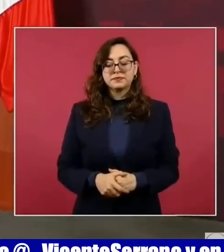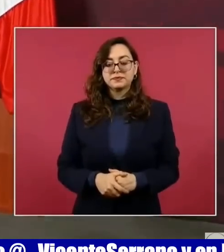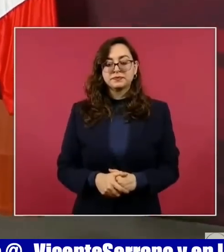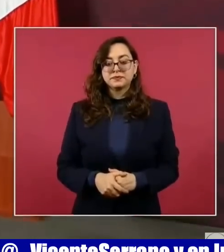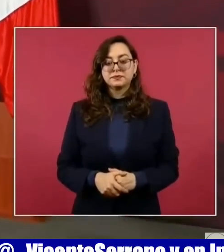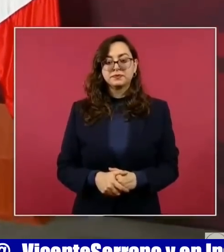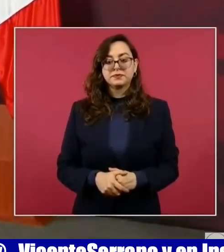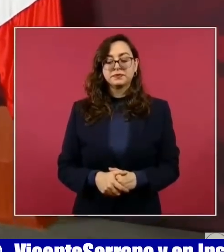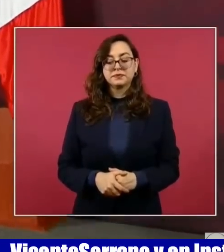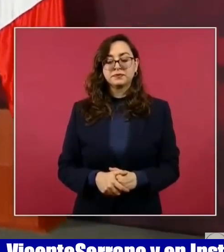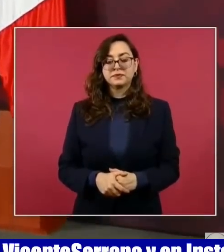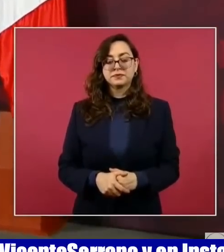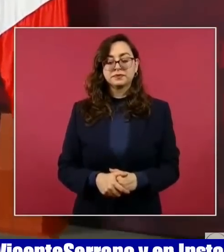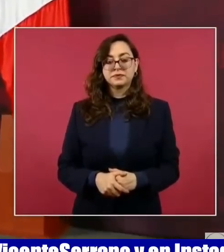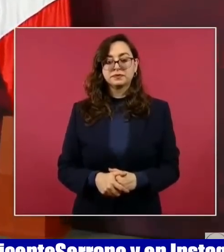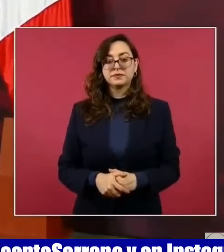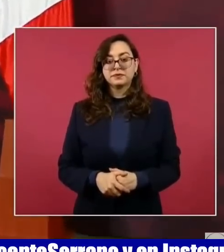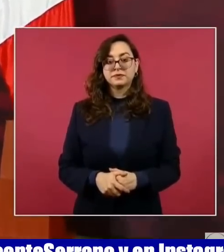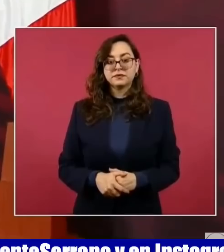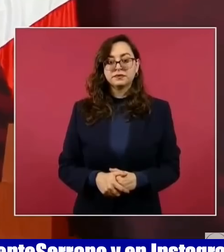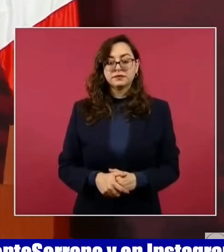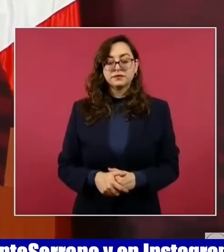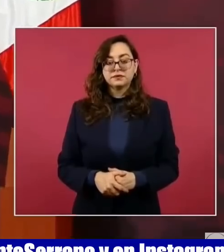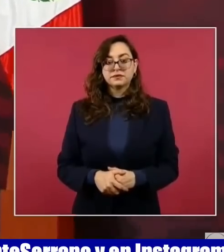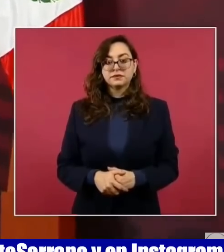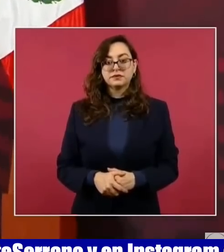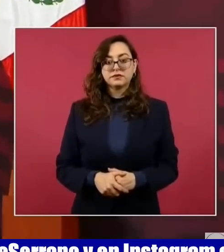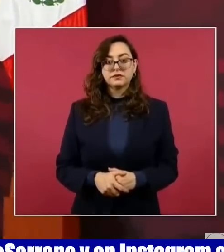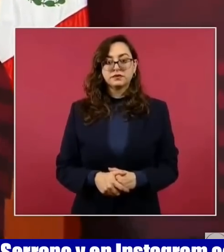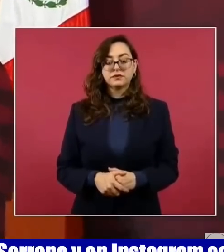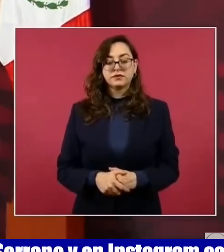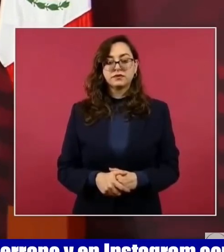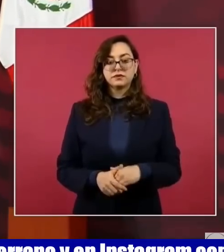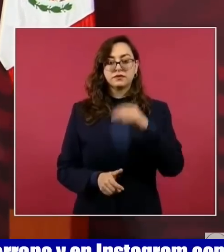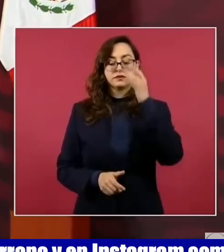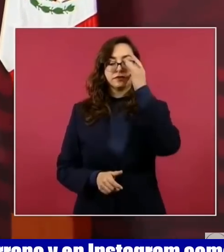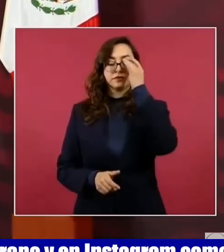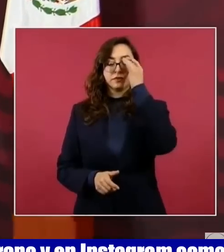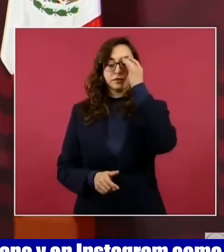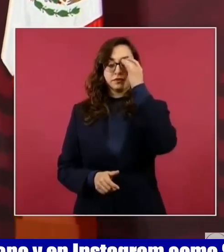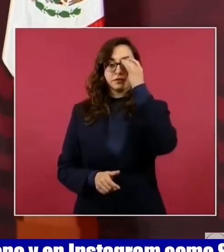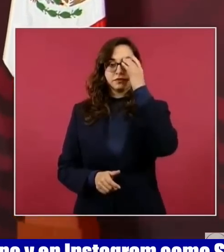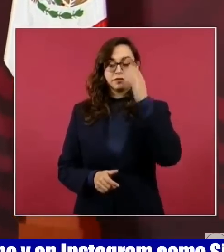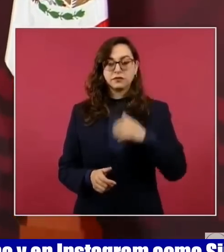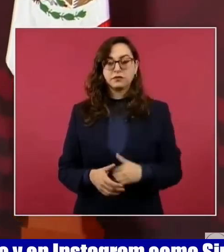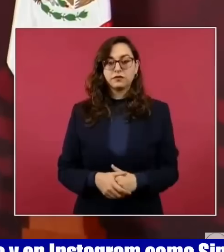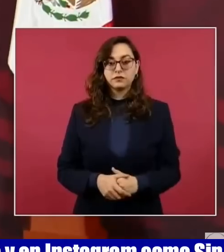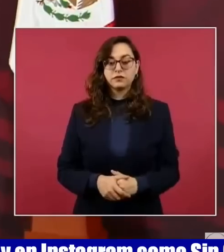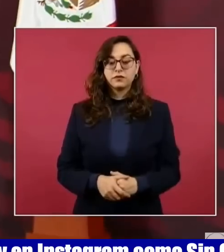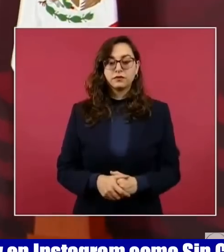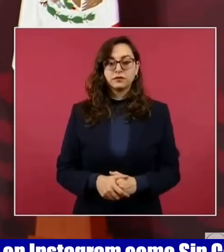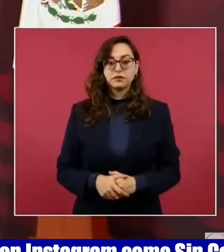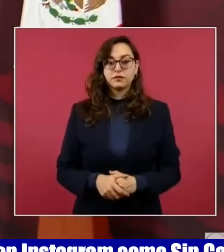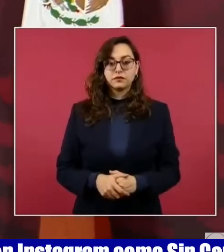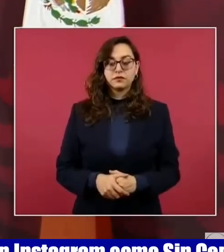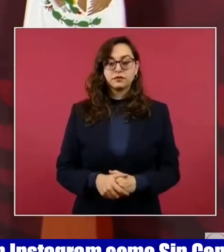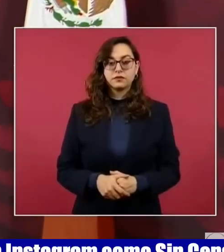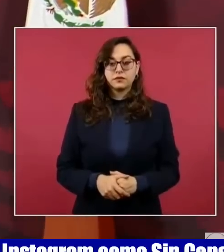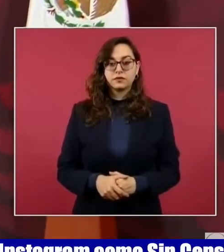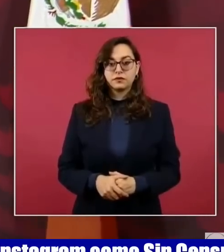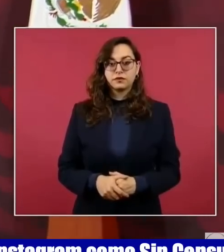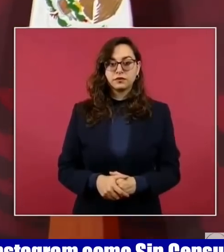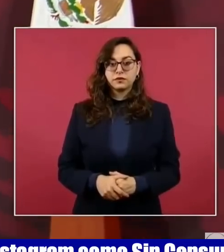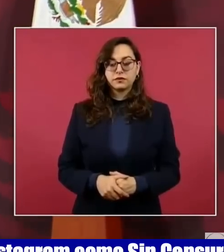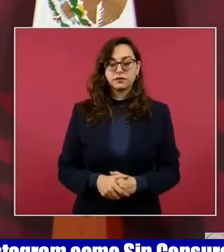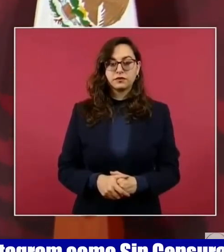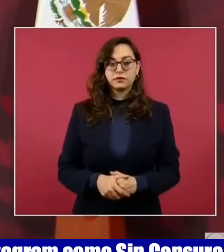ideales y lo que considero más importante en mi vida es la honestidad. Dice, ¿qué me van a hacer con la denuncia de Segalmex si yo di la instrucción de que